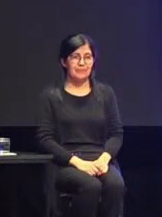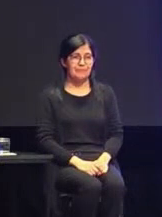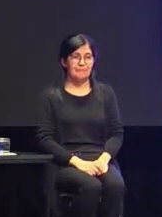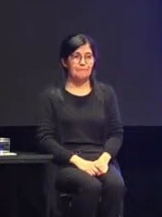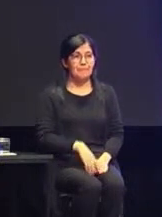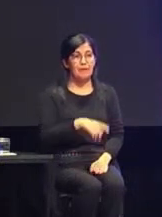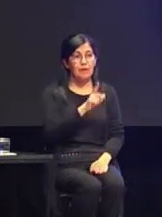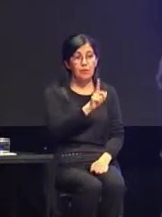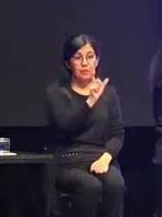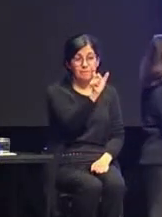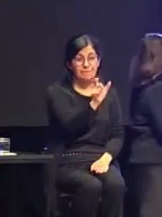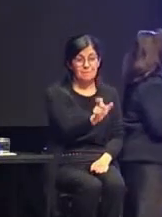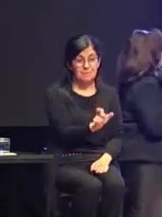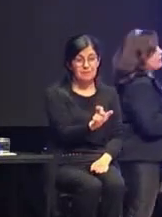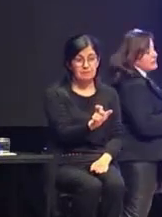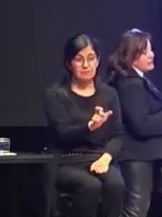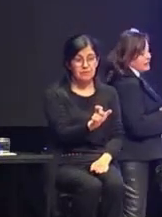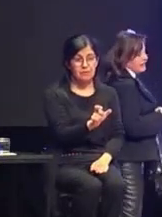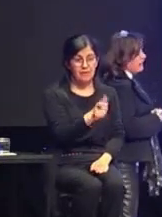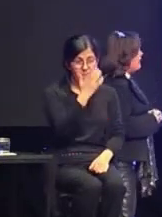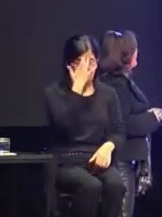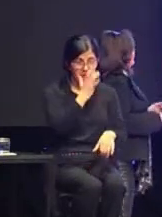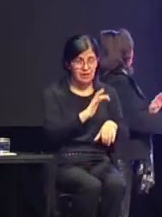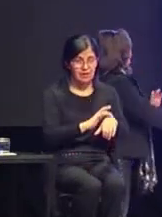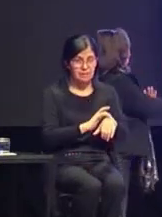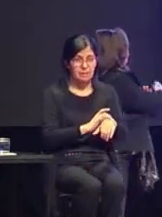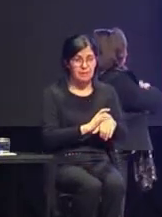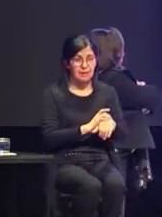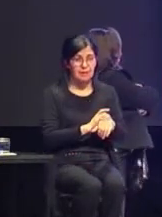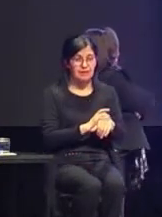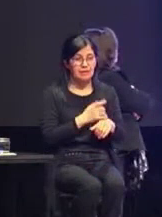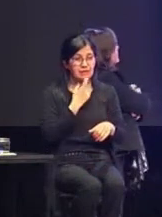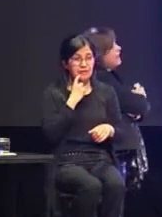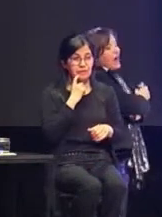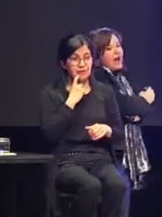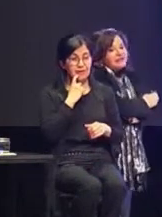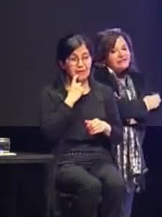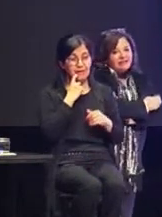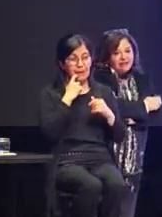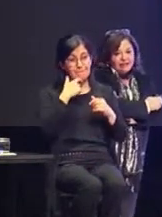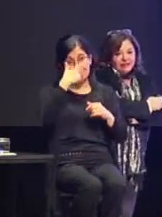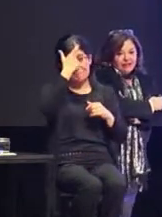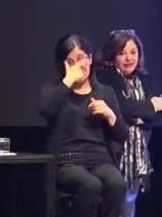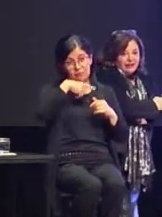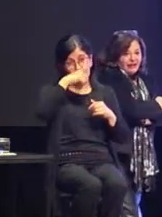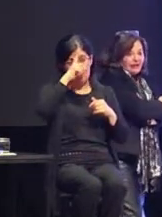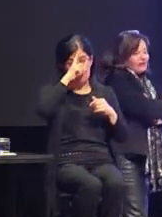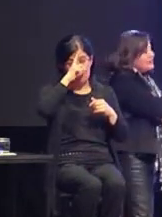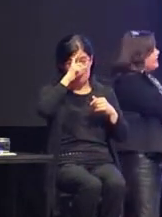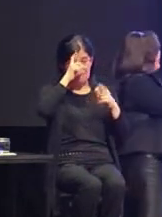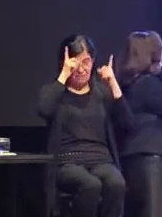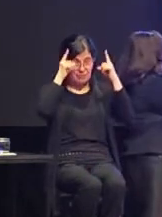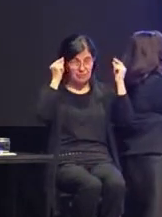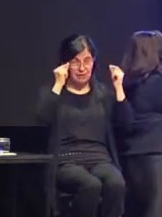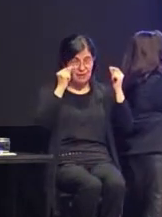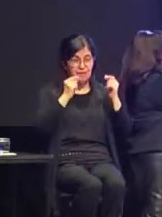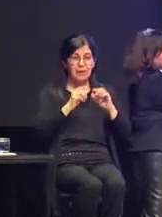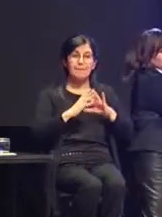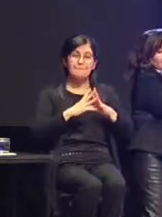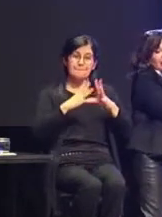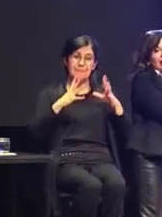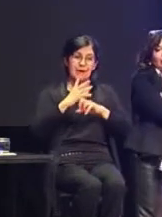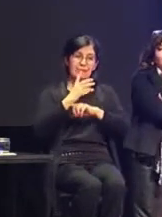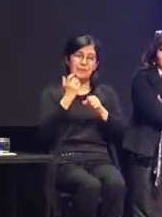Un paciente que aumente en la carga laboral de una enfermera hace que aumente